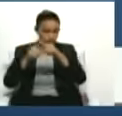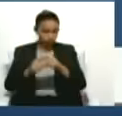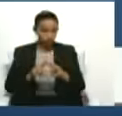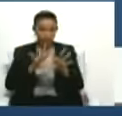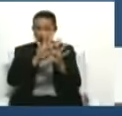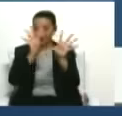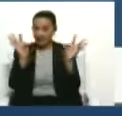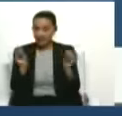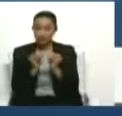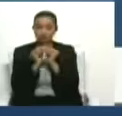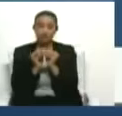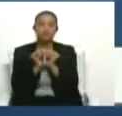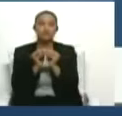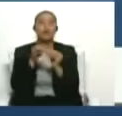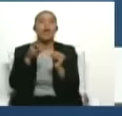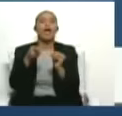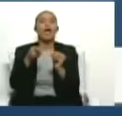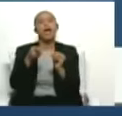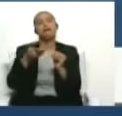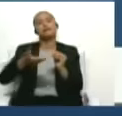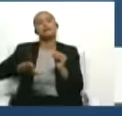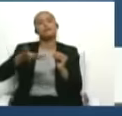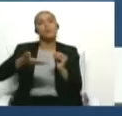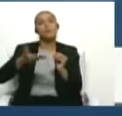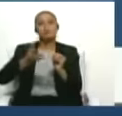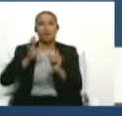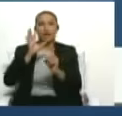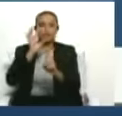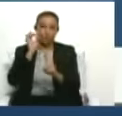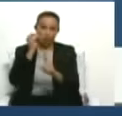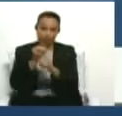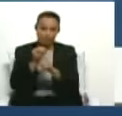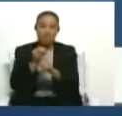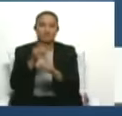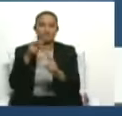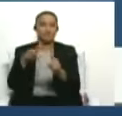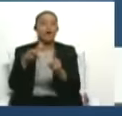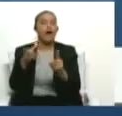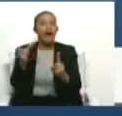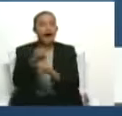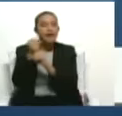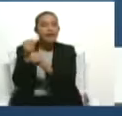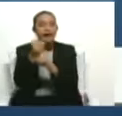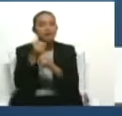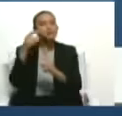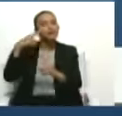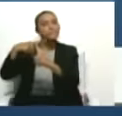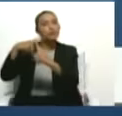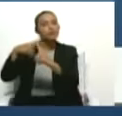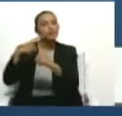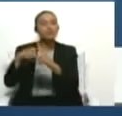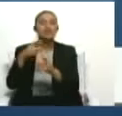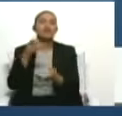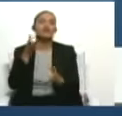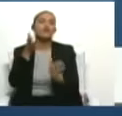es la notable disminución de las denuncias de violaciones a derechos